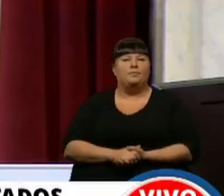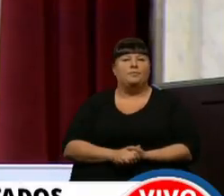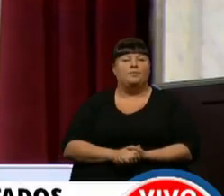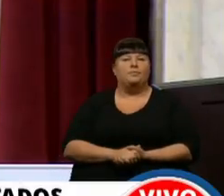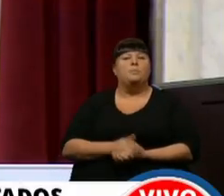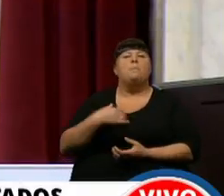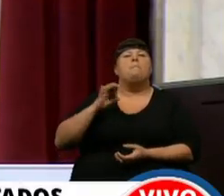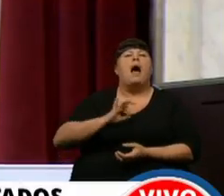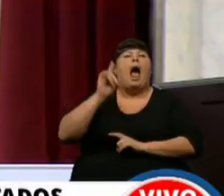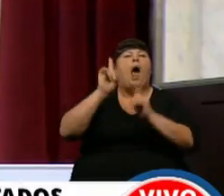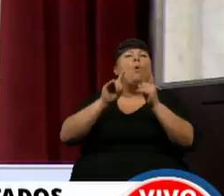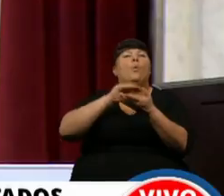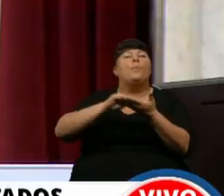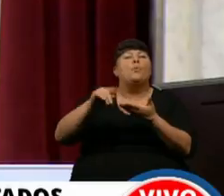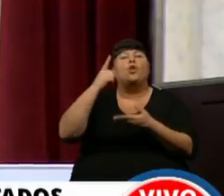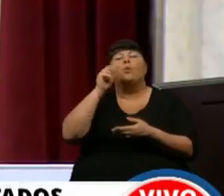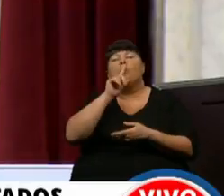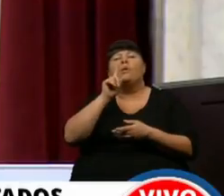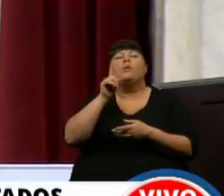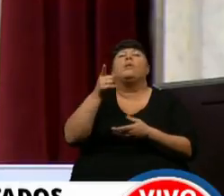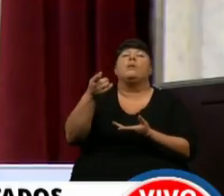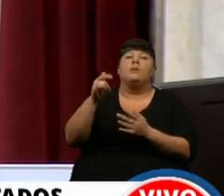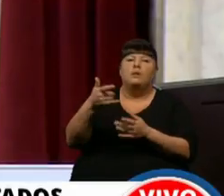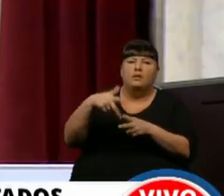quiero saber si algún diputado sí